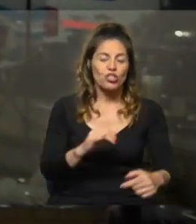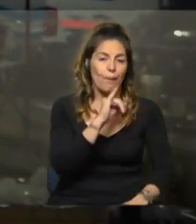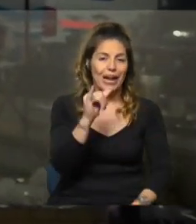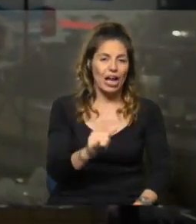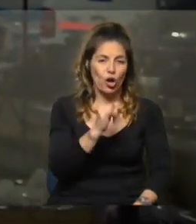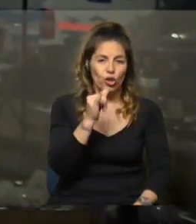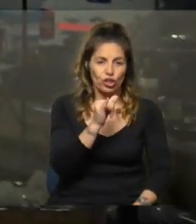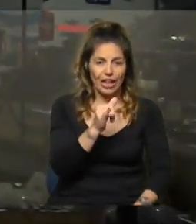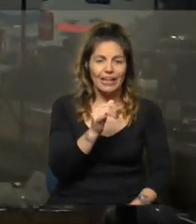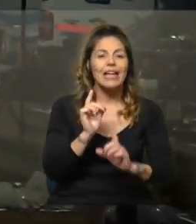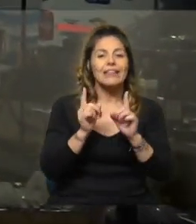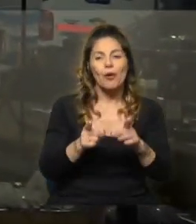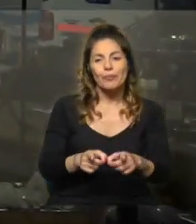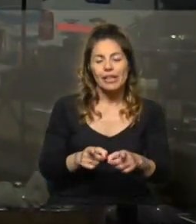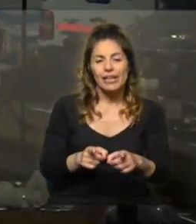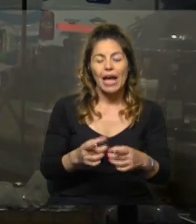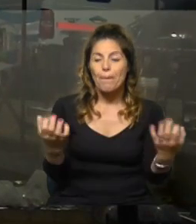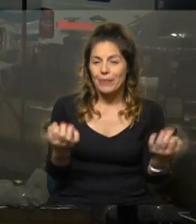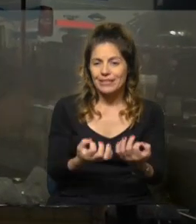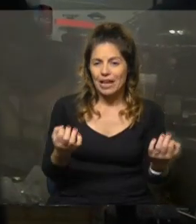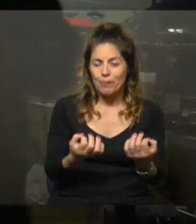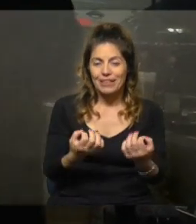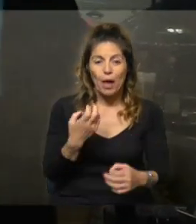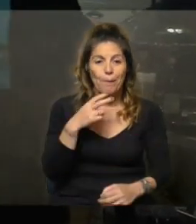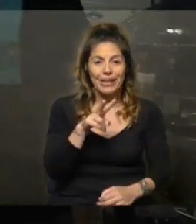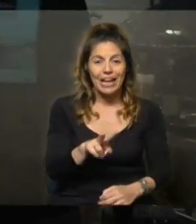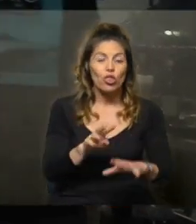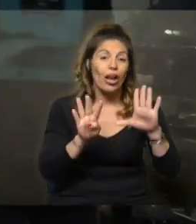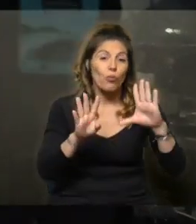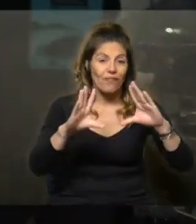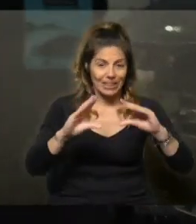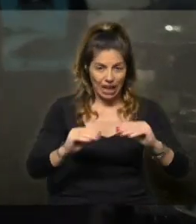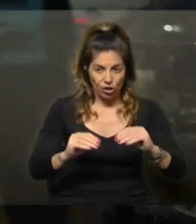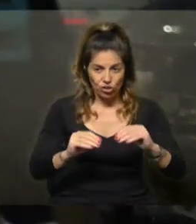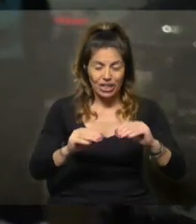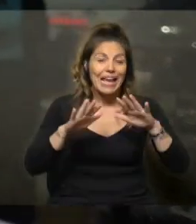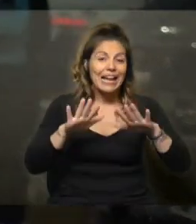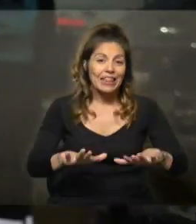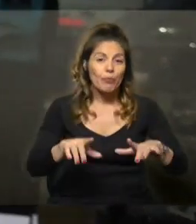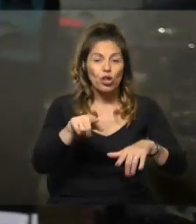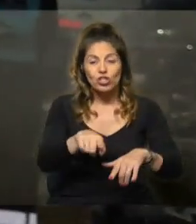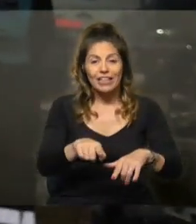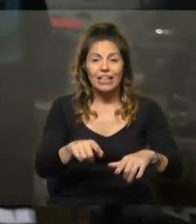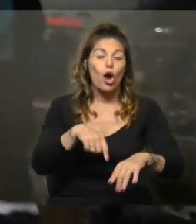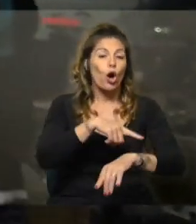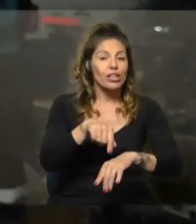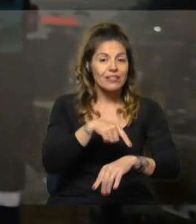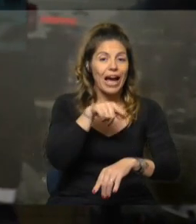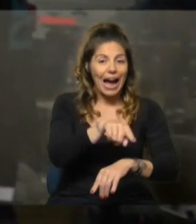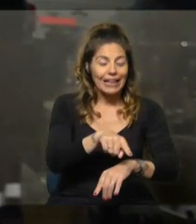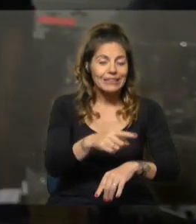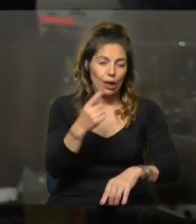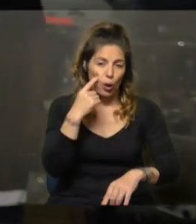lo largo de la jornada y sobre todo especialmente Mirando a las 9 de la noche quedémonos con esa hora que será cuando se